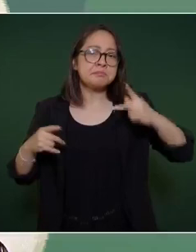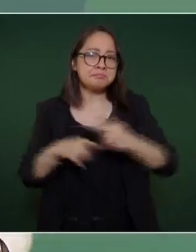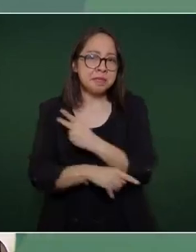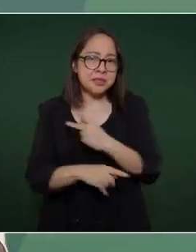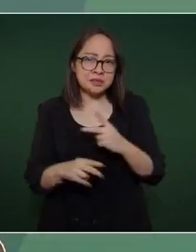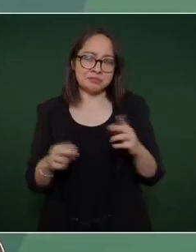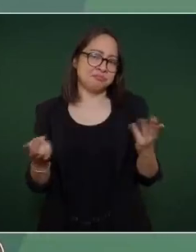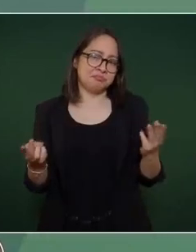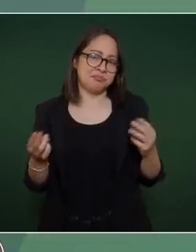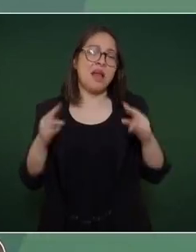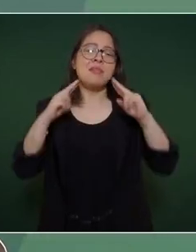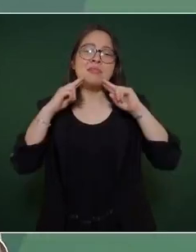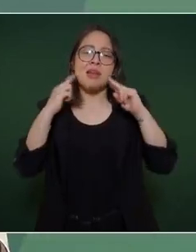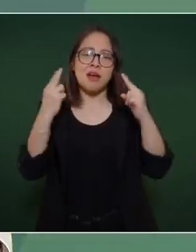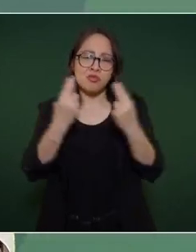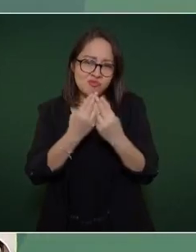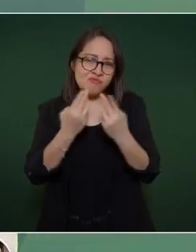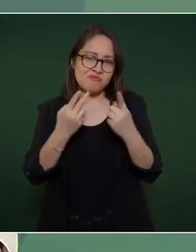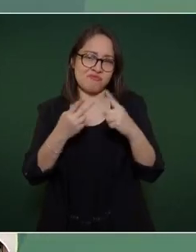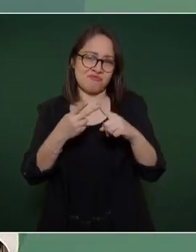narcopresidente AMLO,